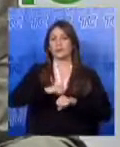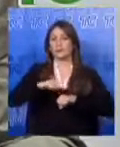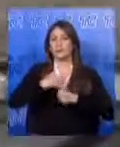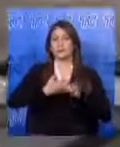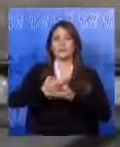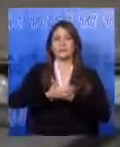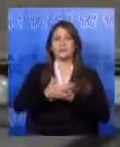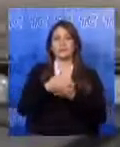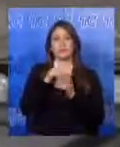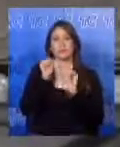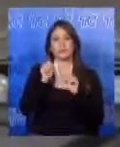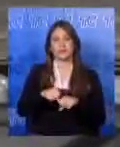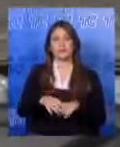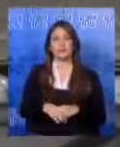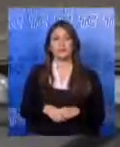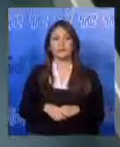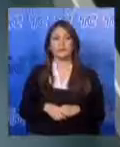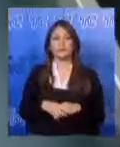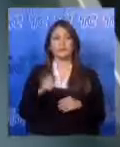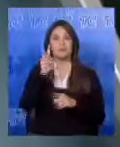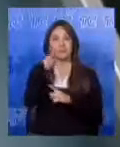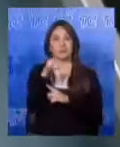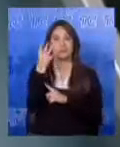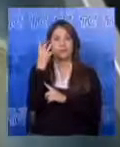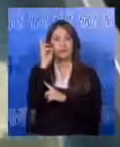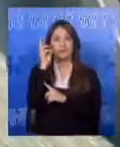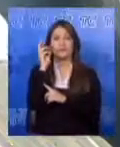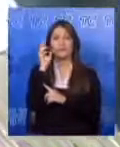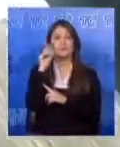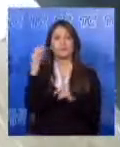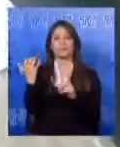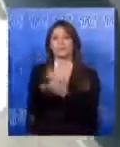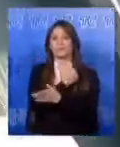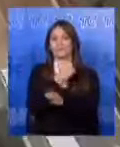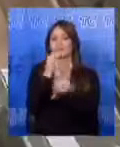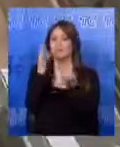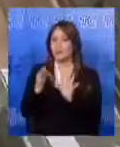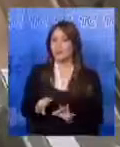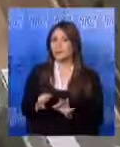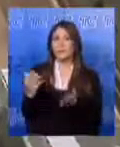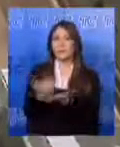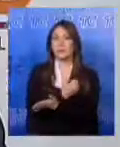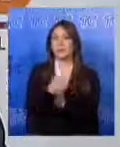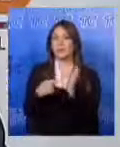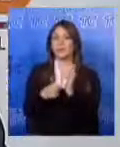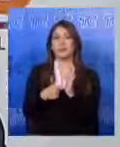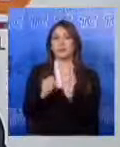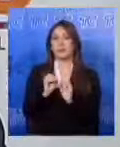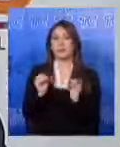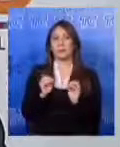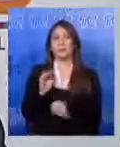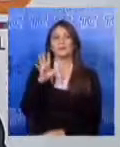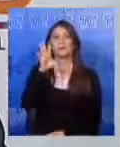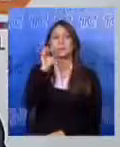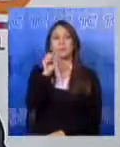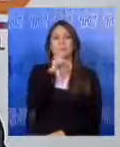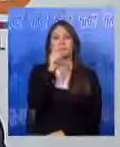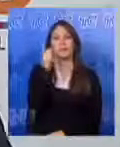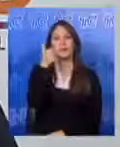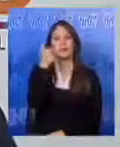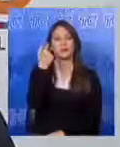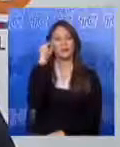según cifras de las autoridades en el 2010 y se dice no se logró recaudar lo presupuestado por impuestos se encuentran alrededor de 110